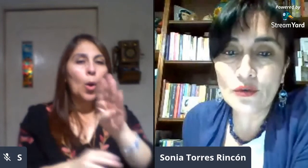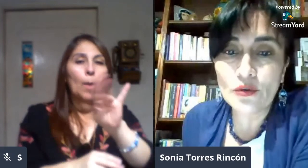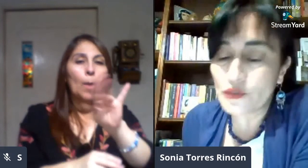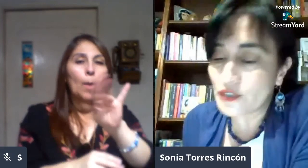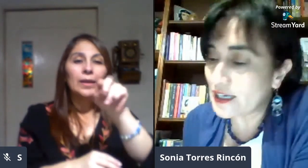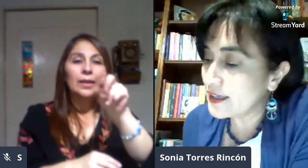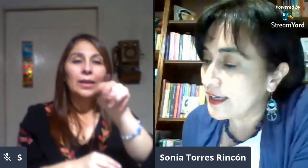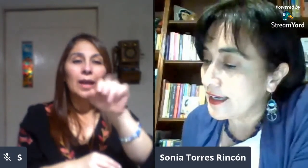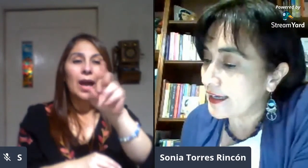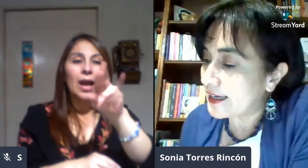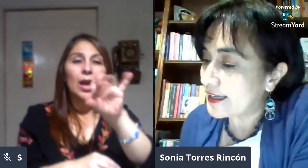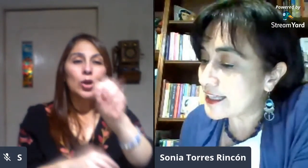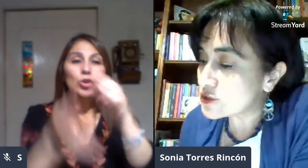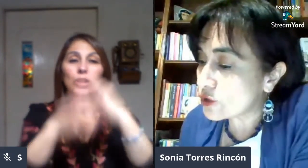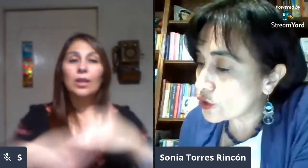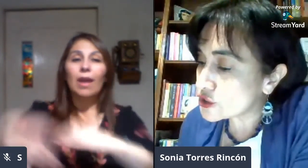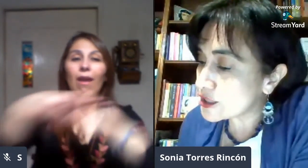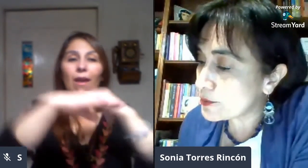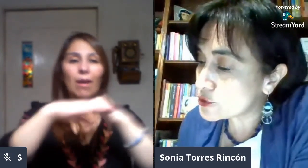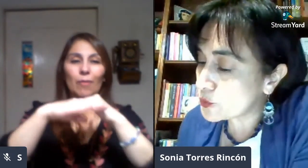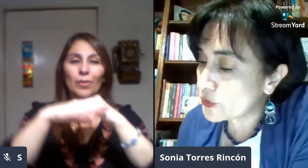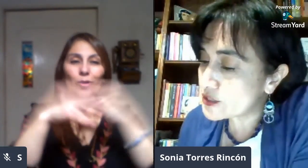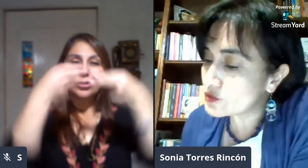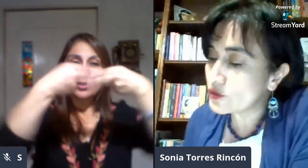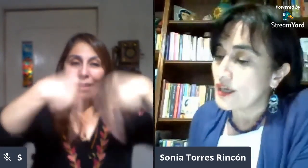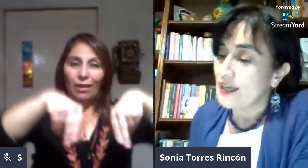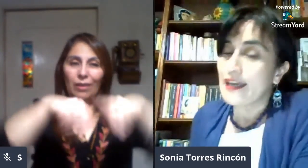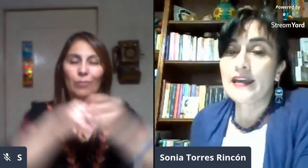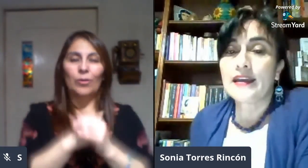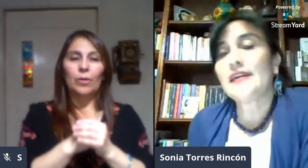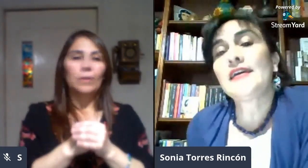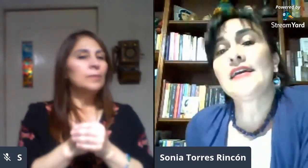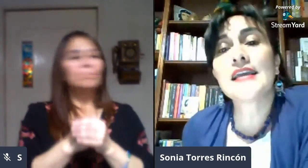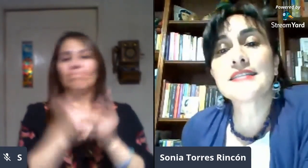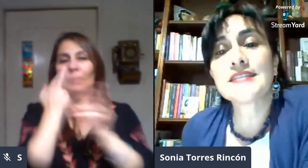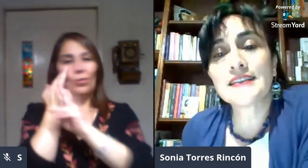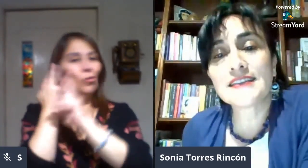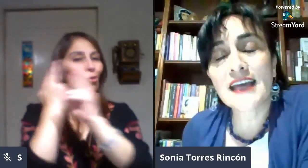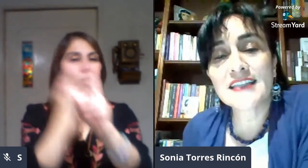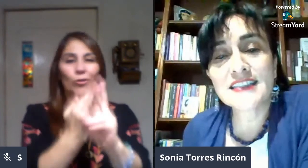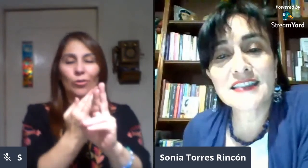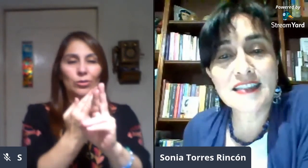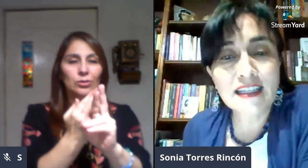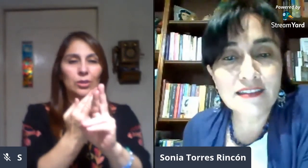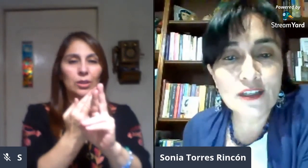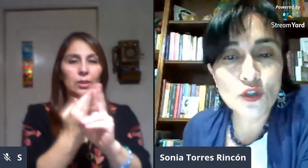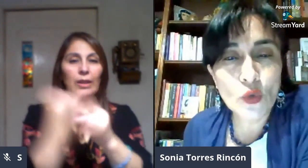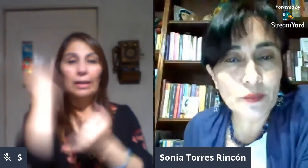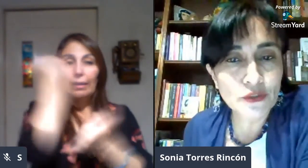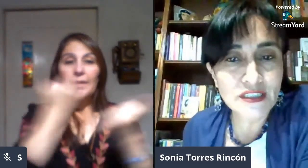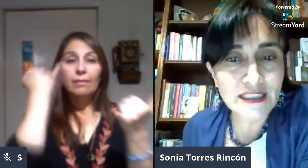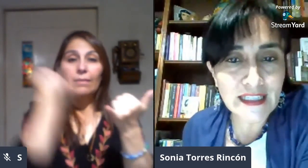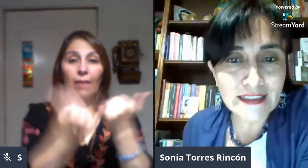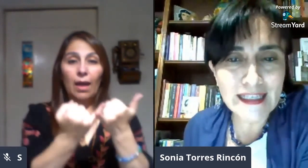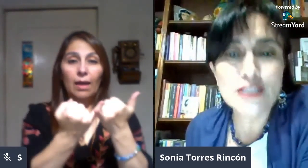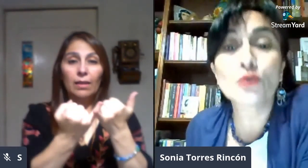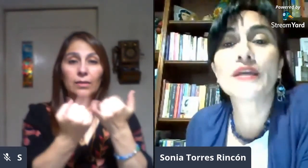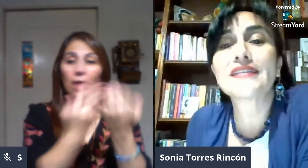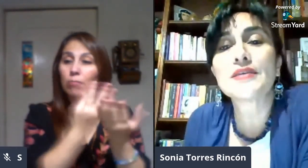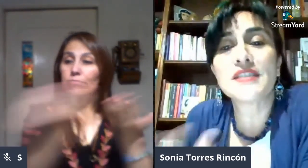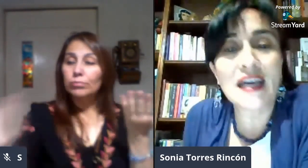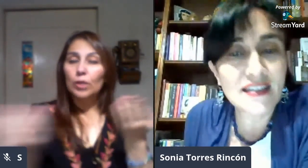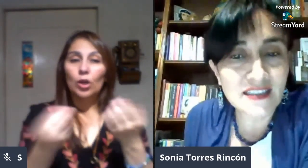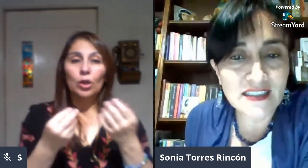el género como tal. Desconoce, por supuesto, las identidades disidentes, los cuerpos disidentes,